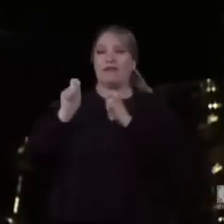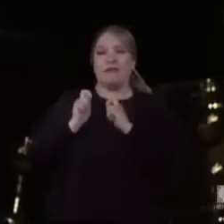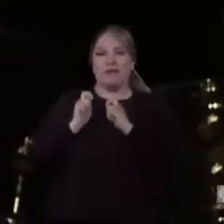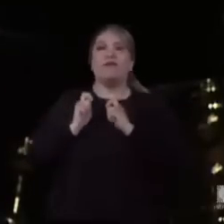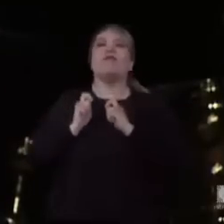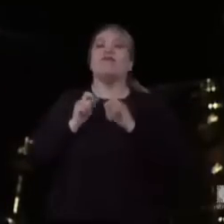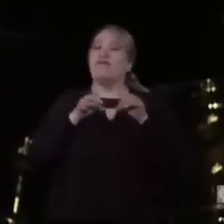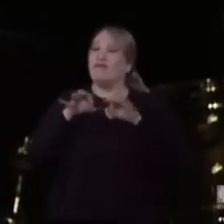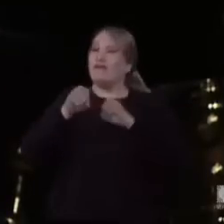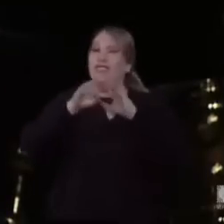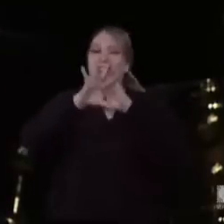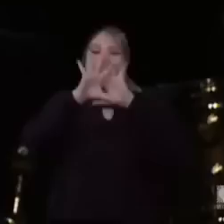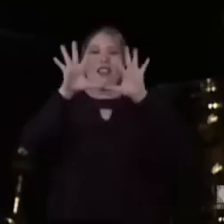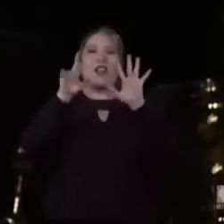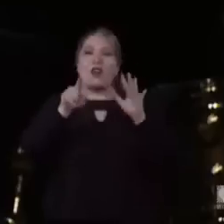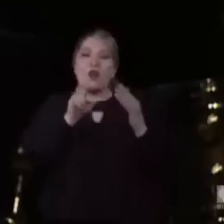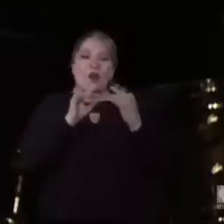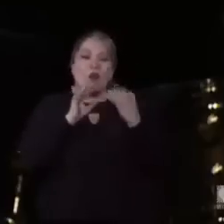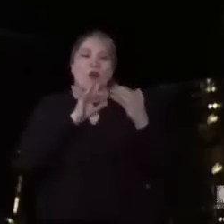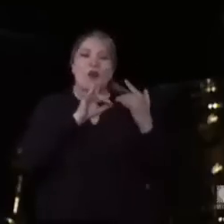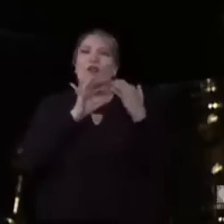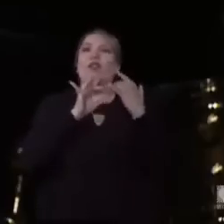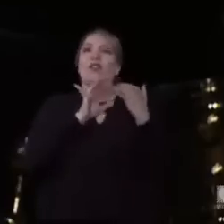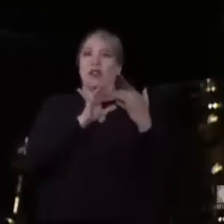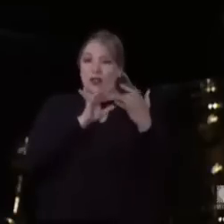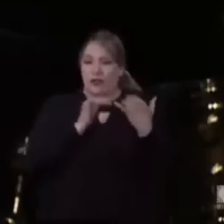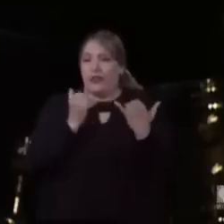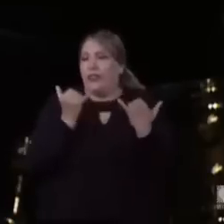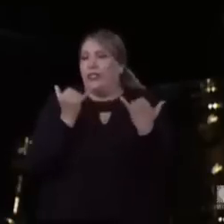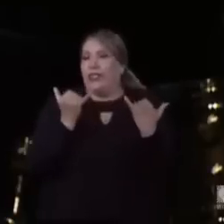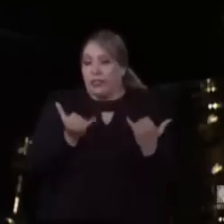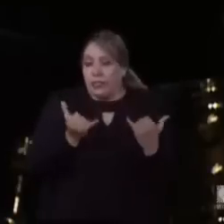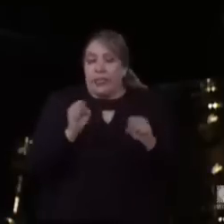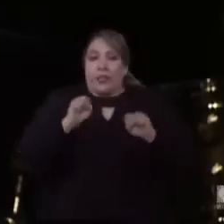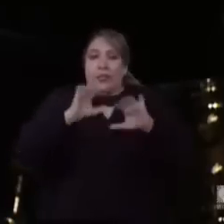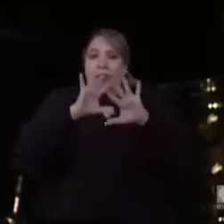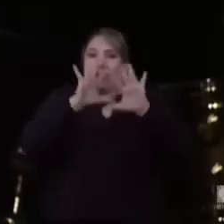de esclarecer la verdad sobre el conflicto y lo hemos hecho